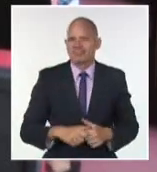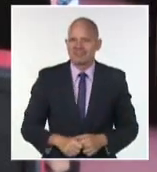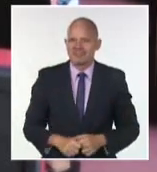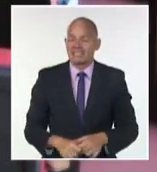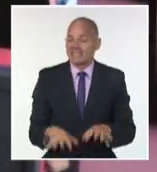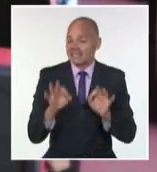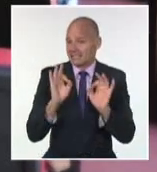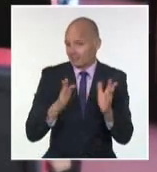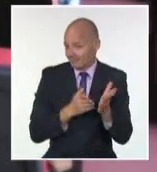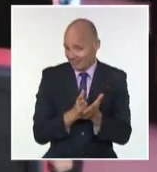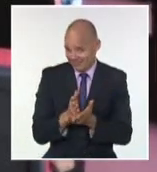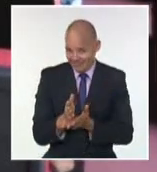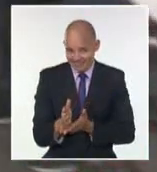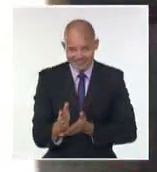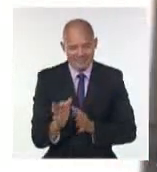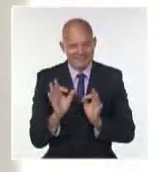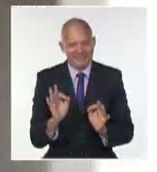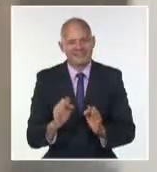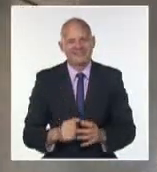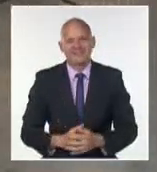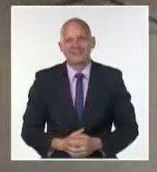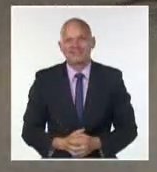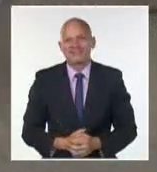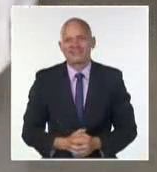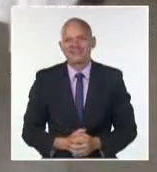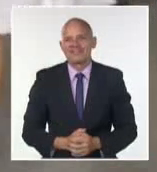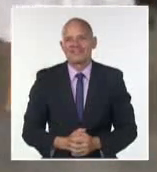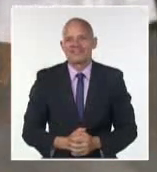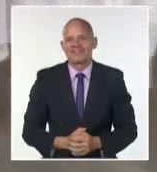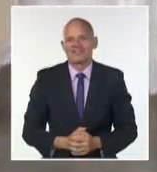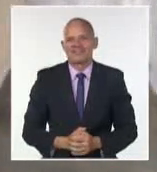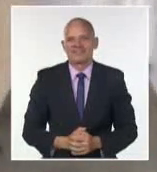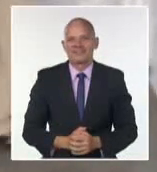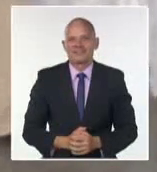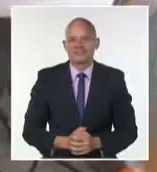la música de concierto más cerca de ti. Elena Godínez Dalmau, Canal Cubano.